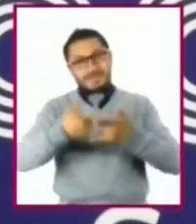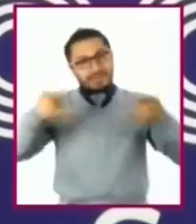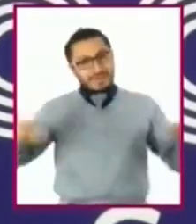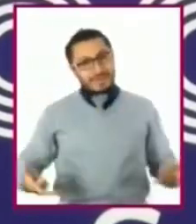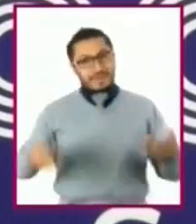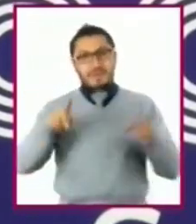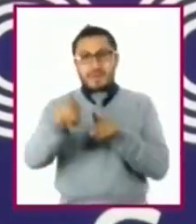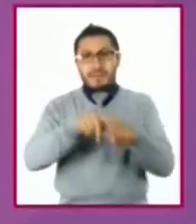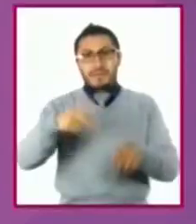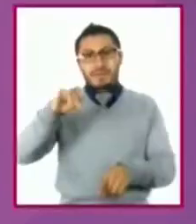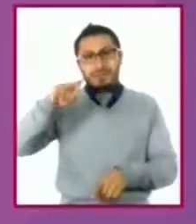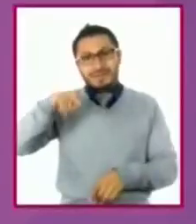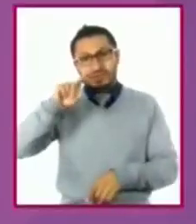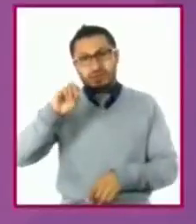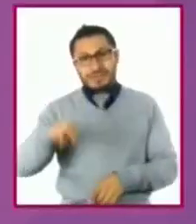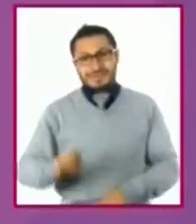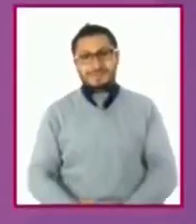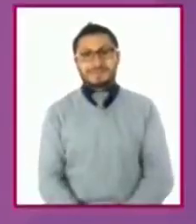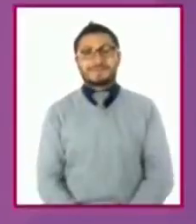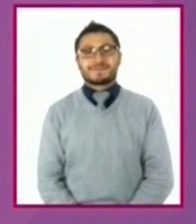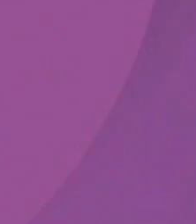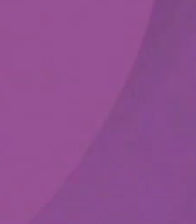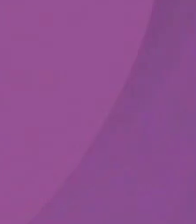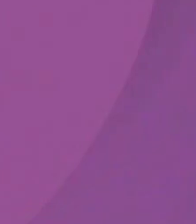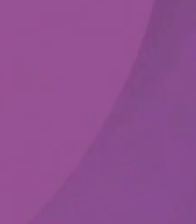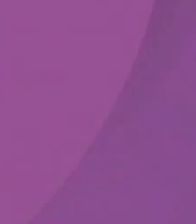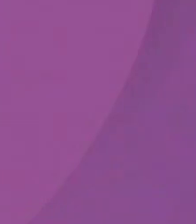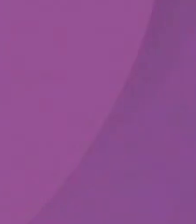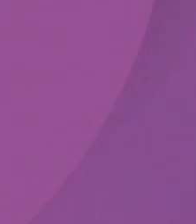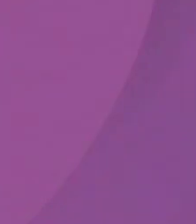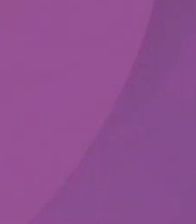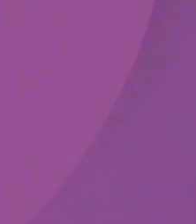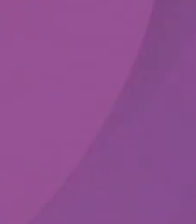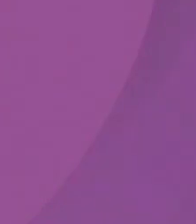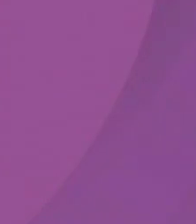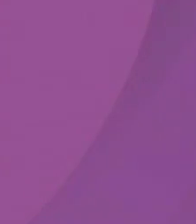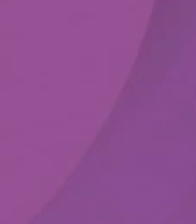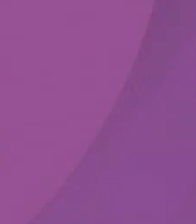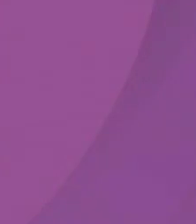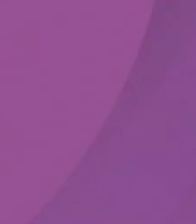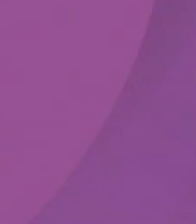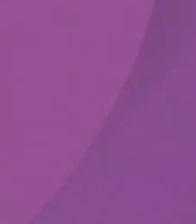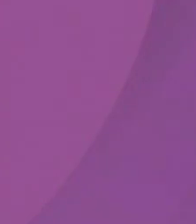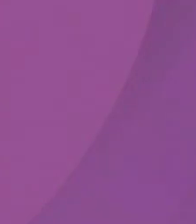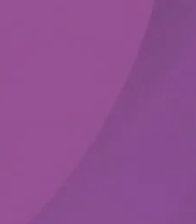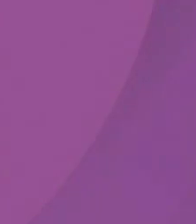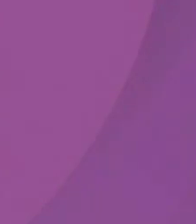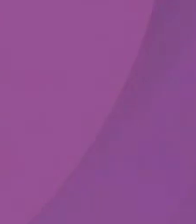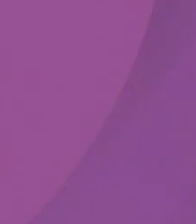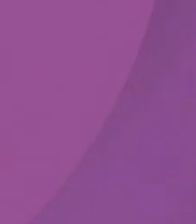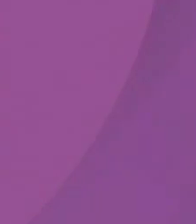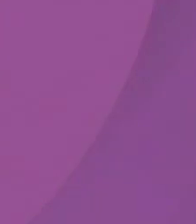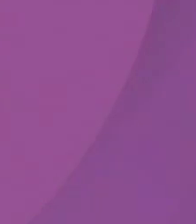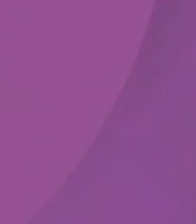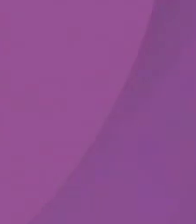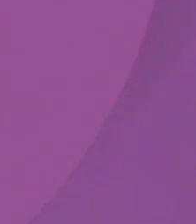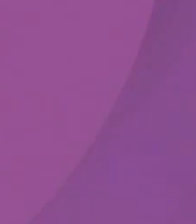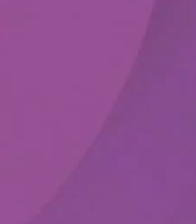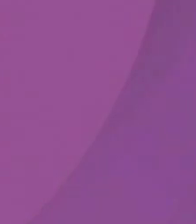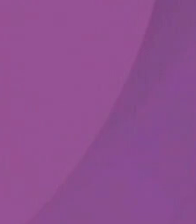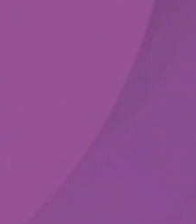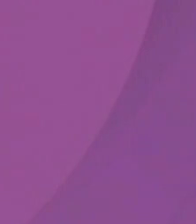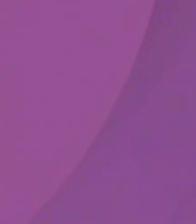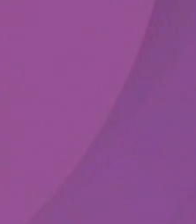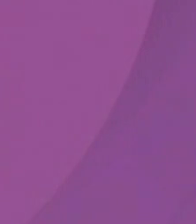hermanos Pinzones. Cuando nació el mayor de los hermanos Pinzones,